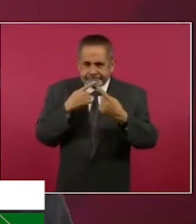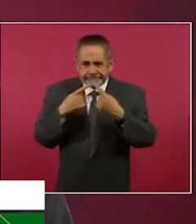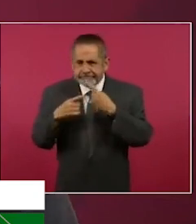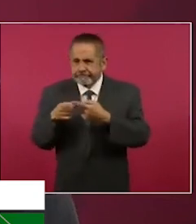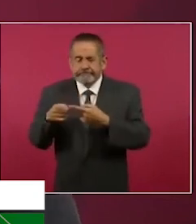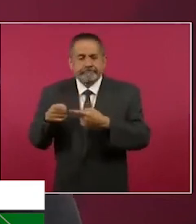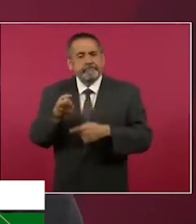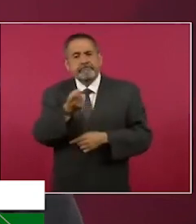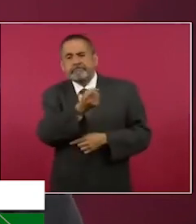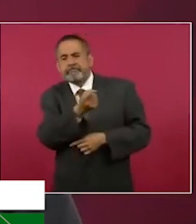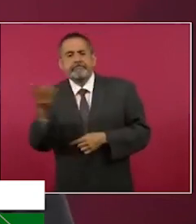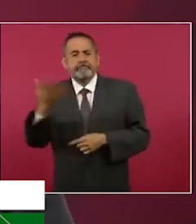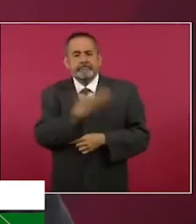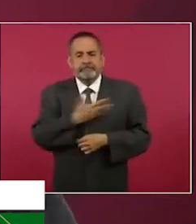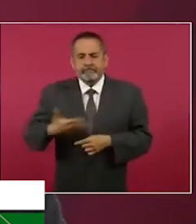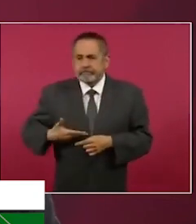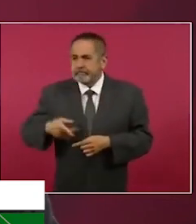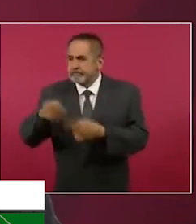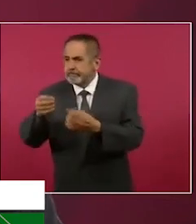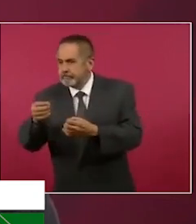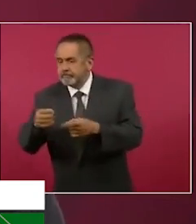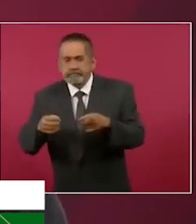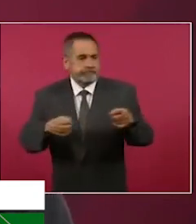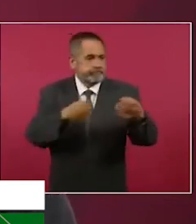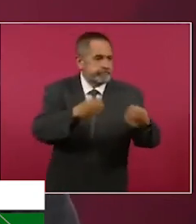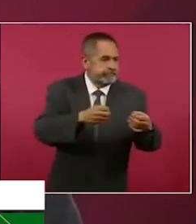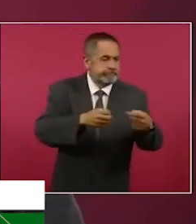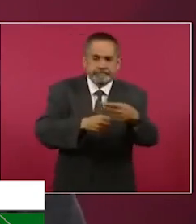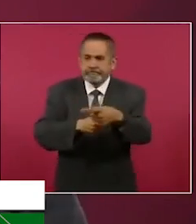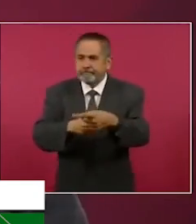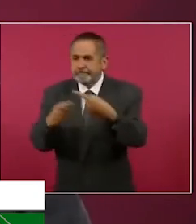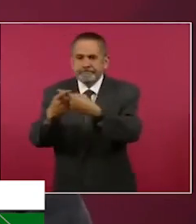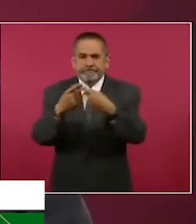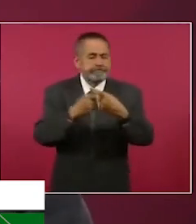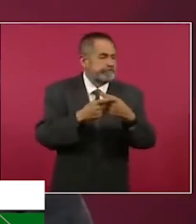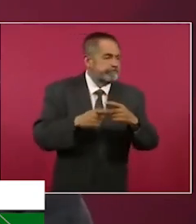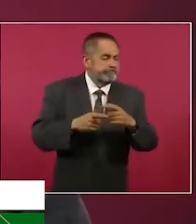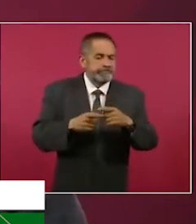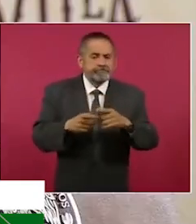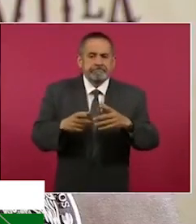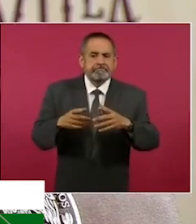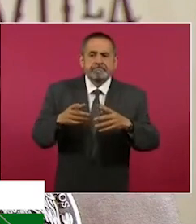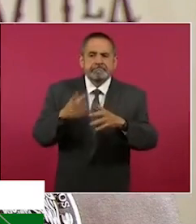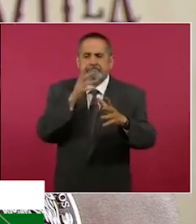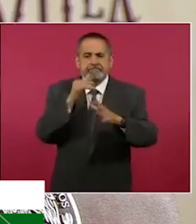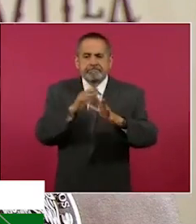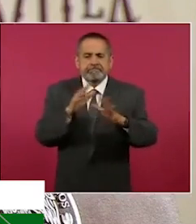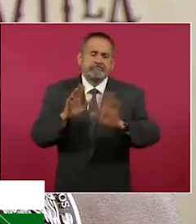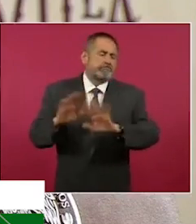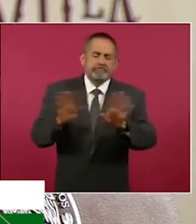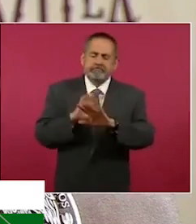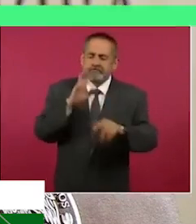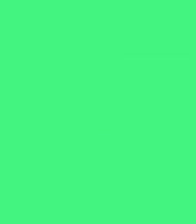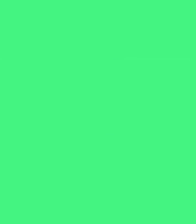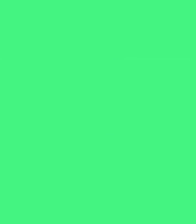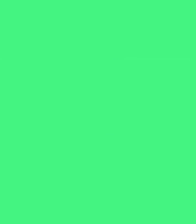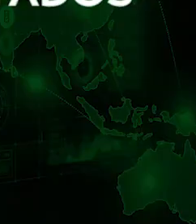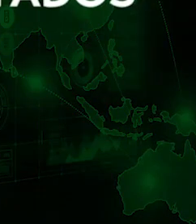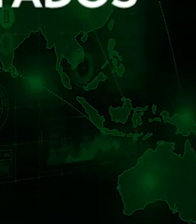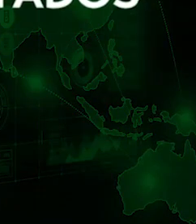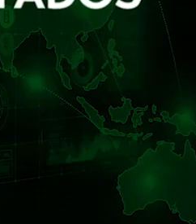agendas de los presidentes y que se hará un replanteamiento para más o menos en unos 30 días pueda llevarse a